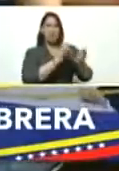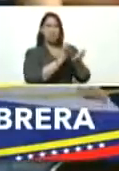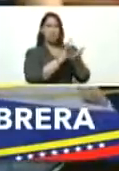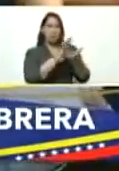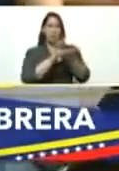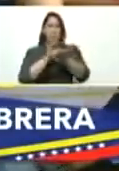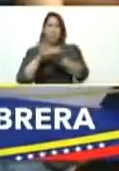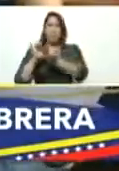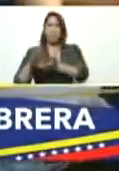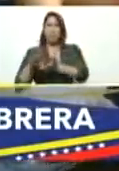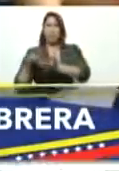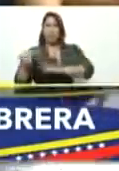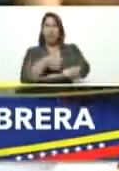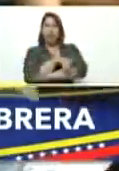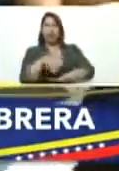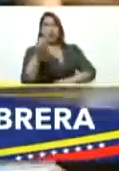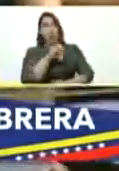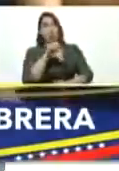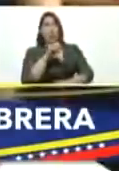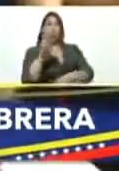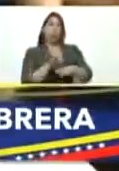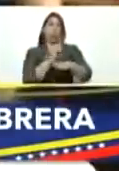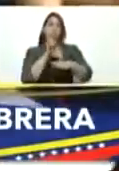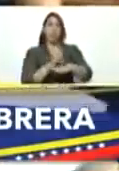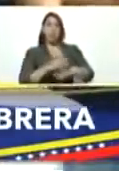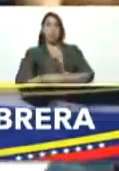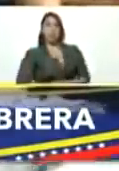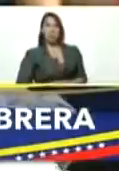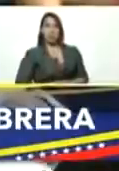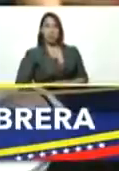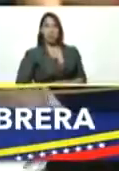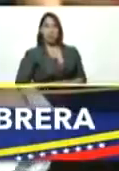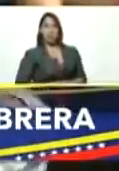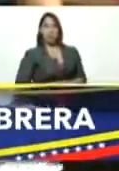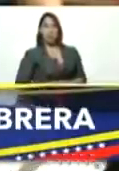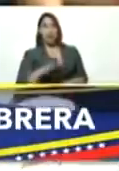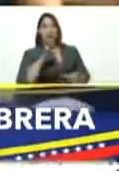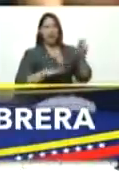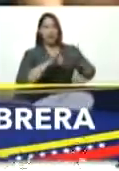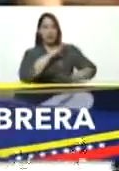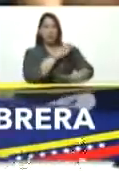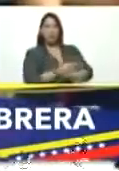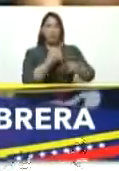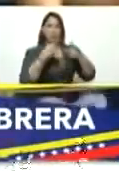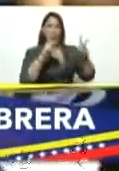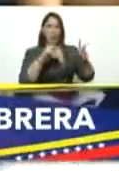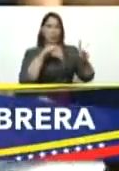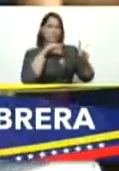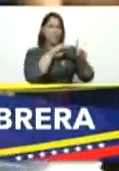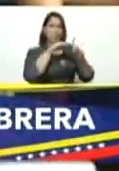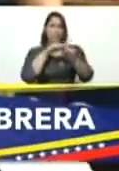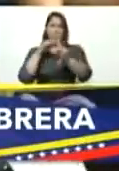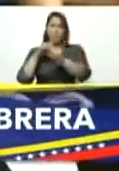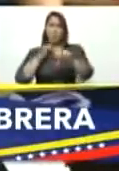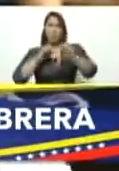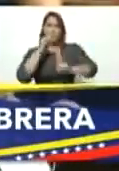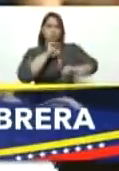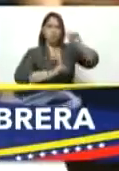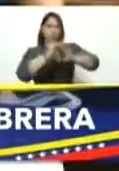calle o la utilización a veces fuerza pública para atacar al movimiento sindical